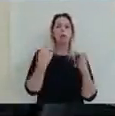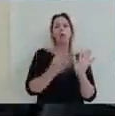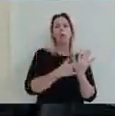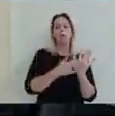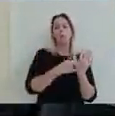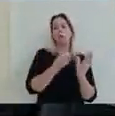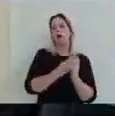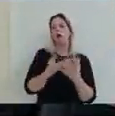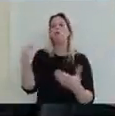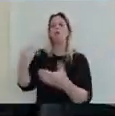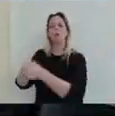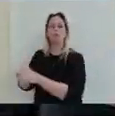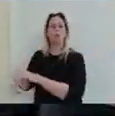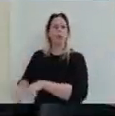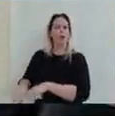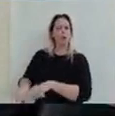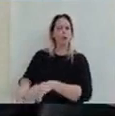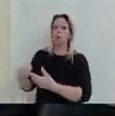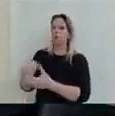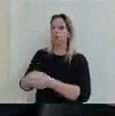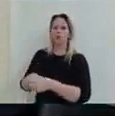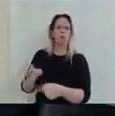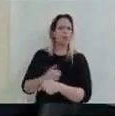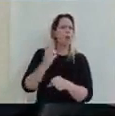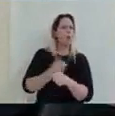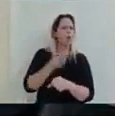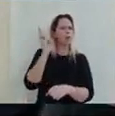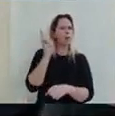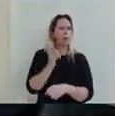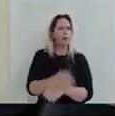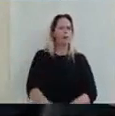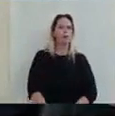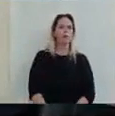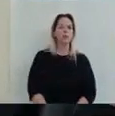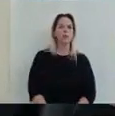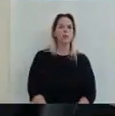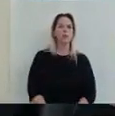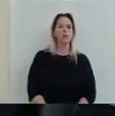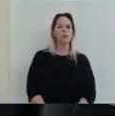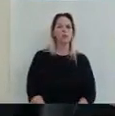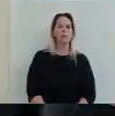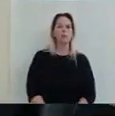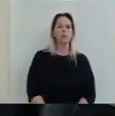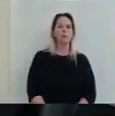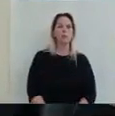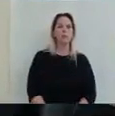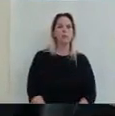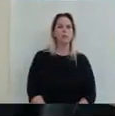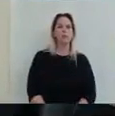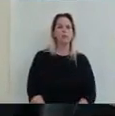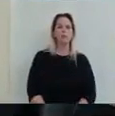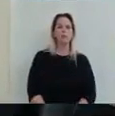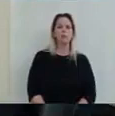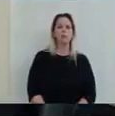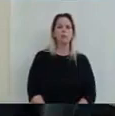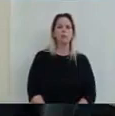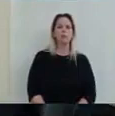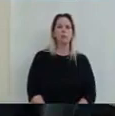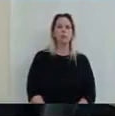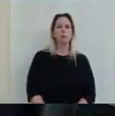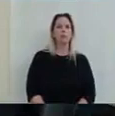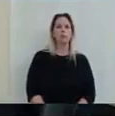dos concejales, debe pasar inmediatamente a la legislación. O sea, no podemos mandar archivo. Mandar archivo significaría violar nuestro